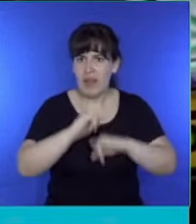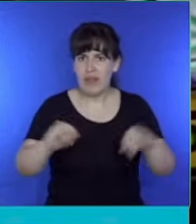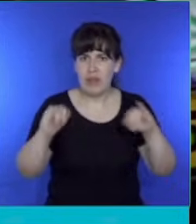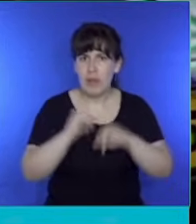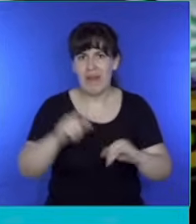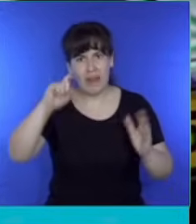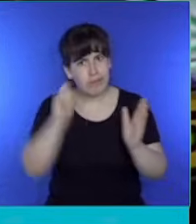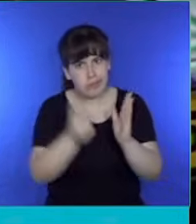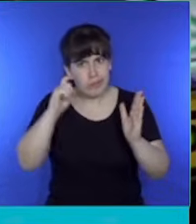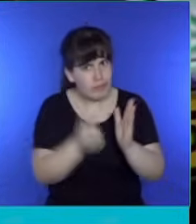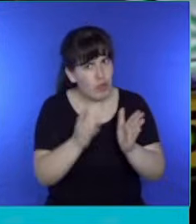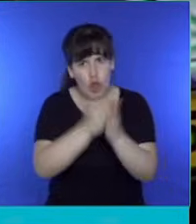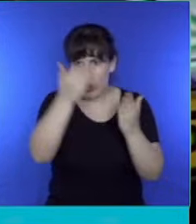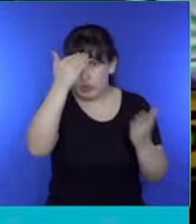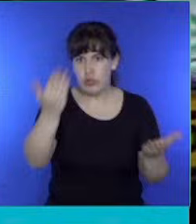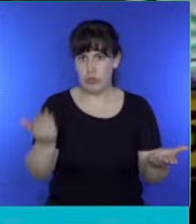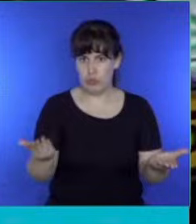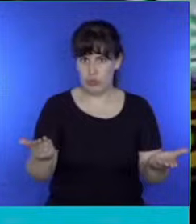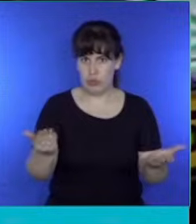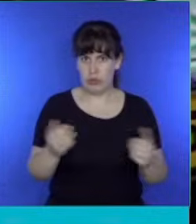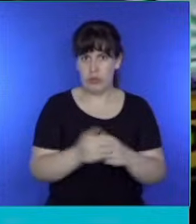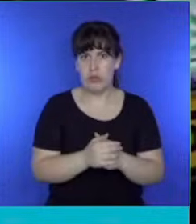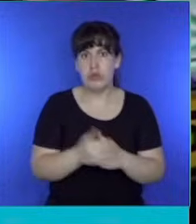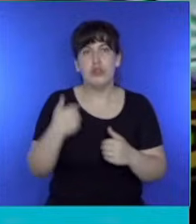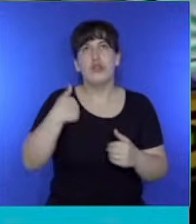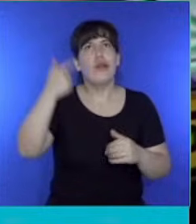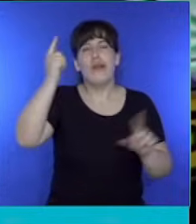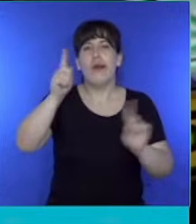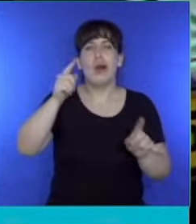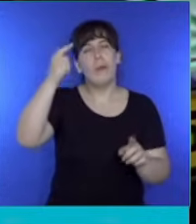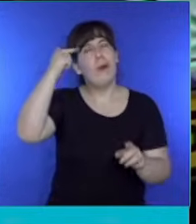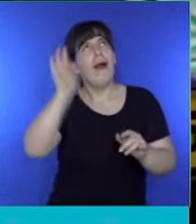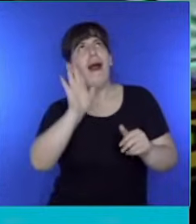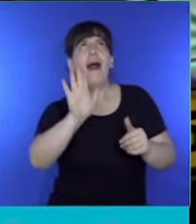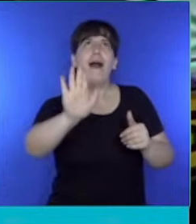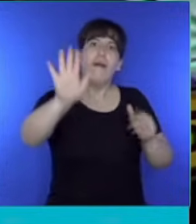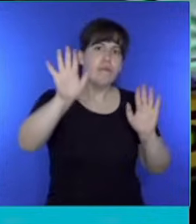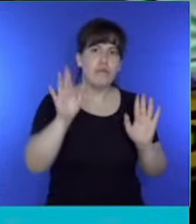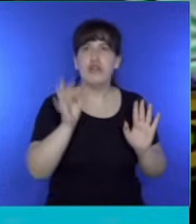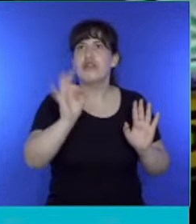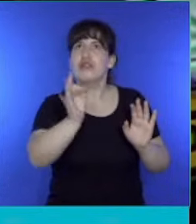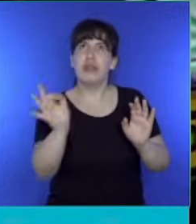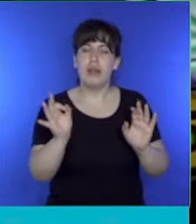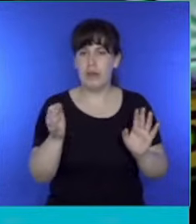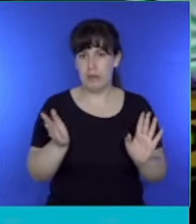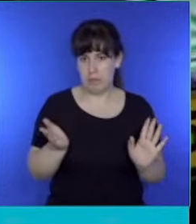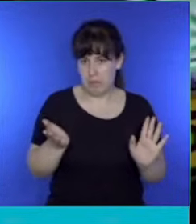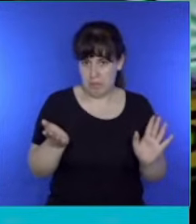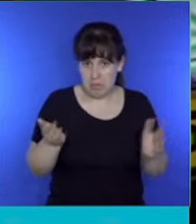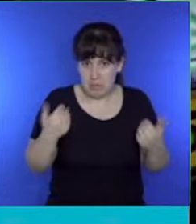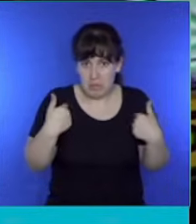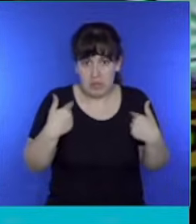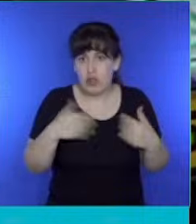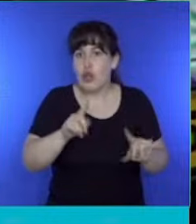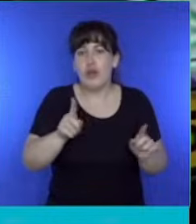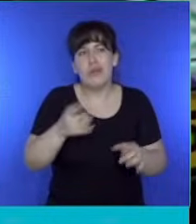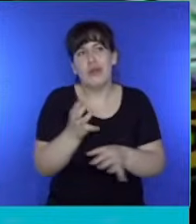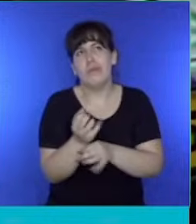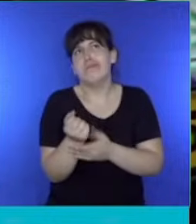inconstitucionalidad. Nunca hice futurología y mucho menos en esa época porque era muy inexperta en el tratamiento de la